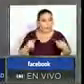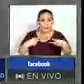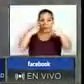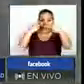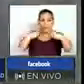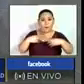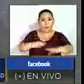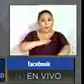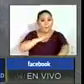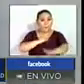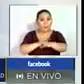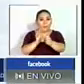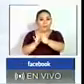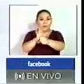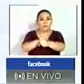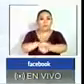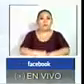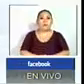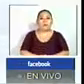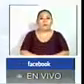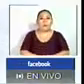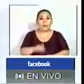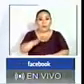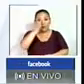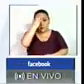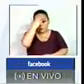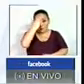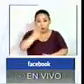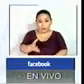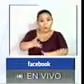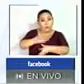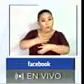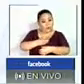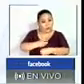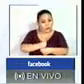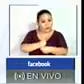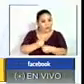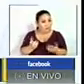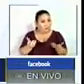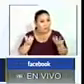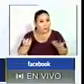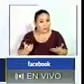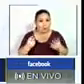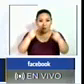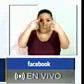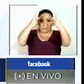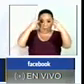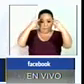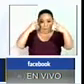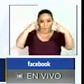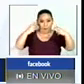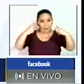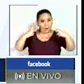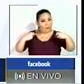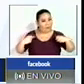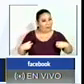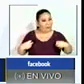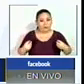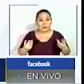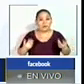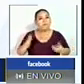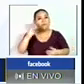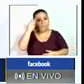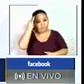el COVID-19. Confianza de que se está tratando bajo un protocolo, ¿verdad?, donde se ha